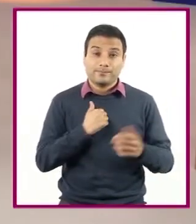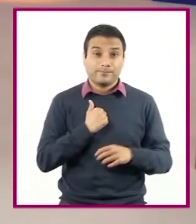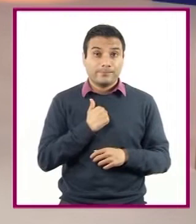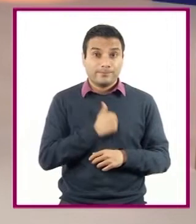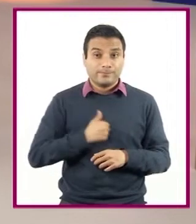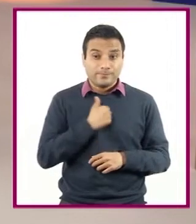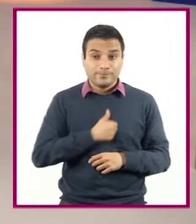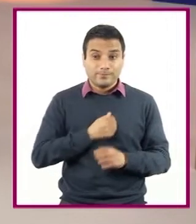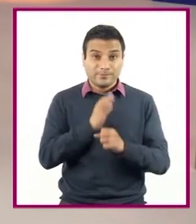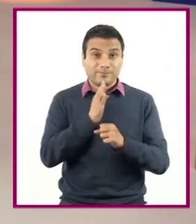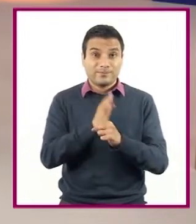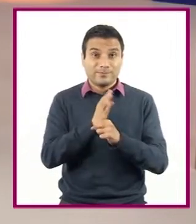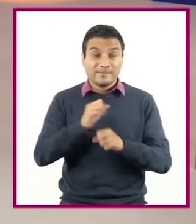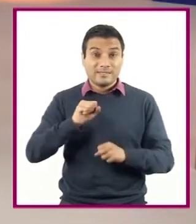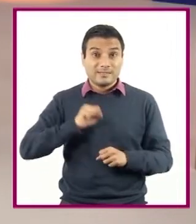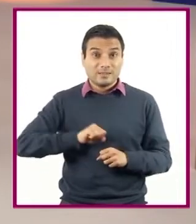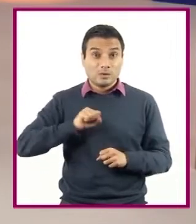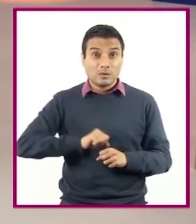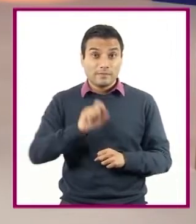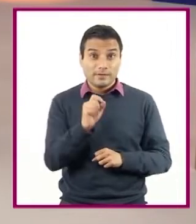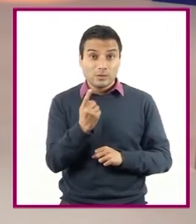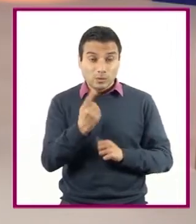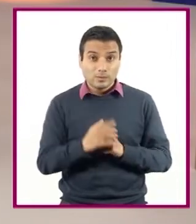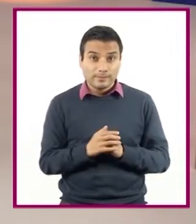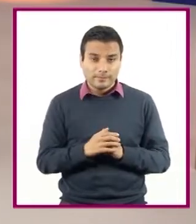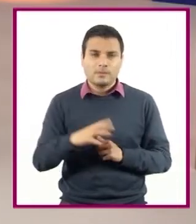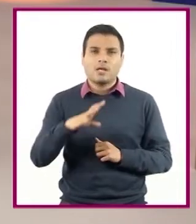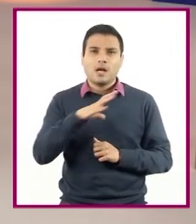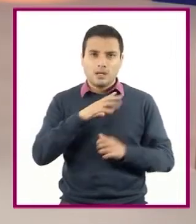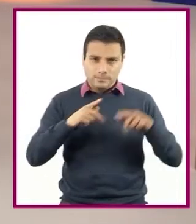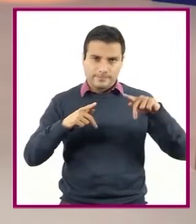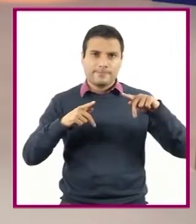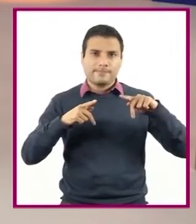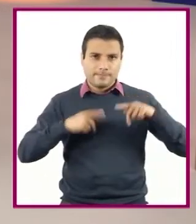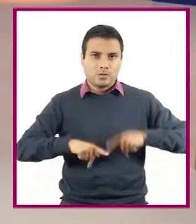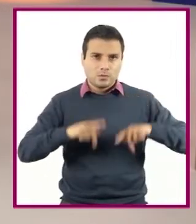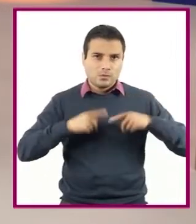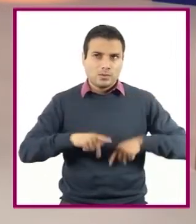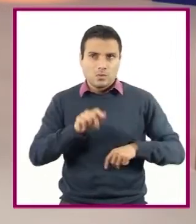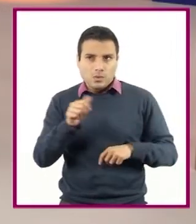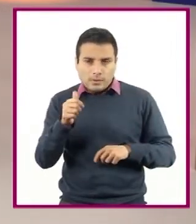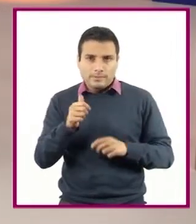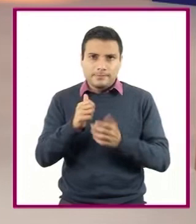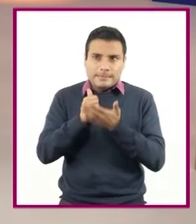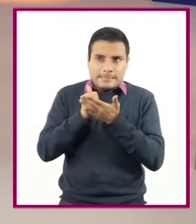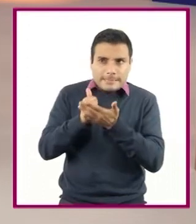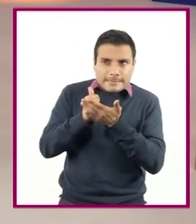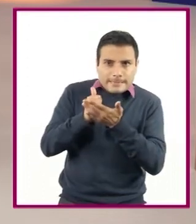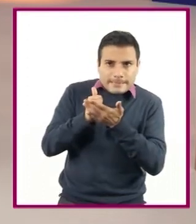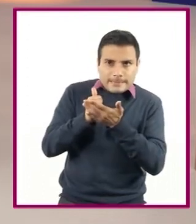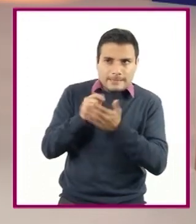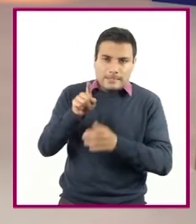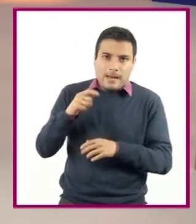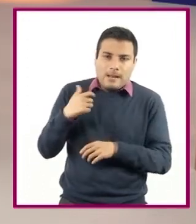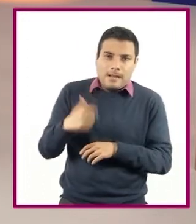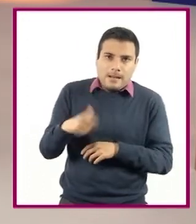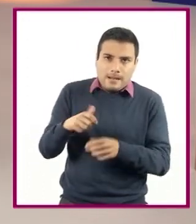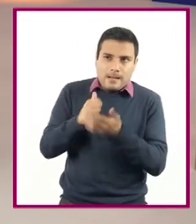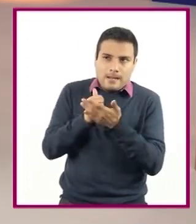pleno siglo XXI encontramos a personas que son entregadas al servicio de otras con mayor poder y se ven muchas